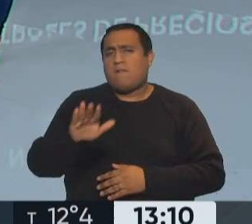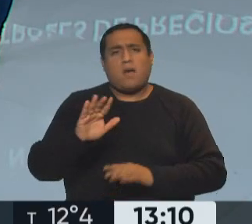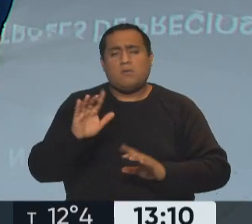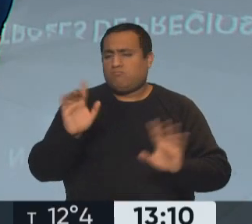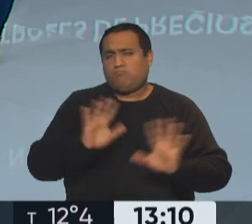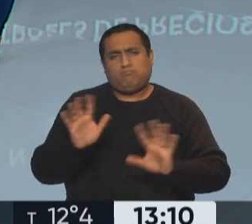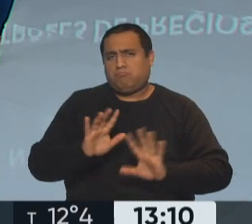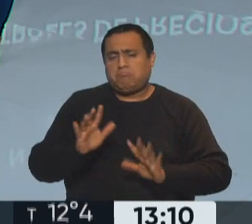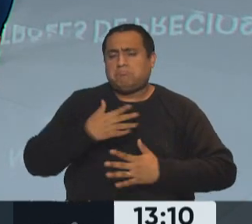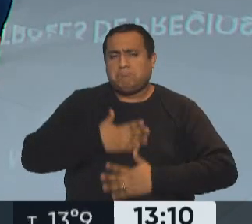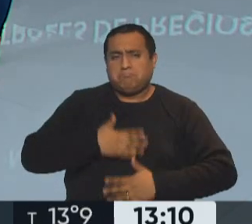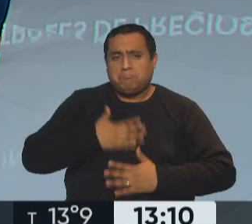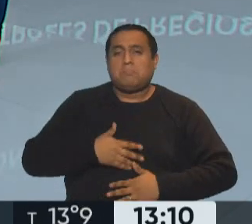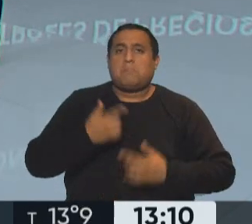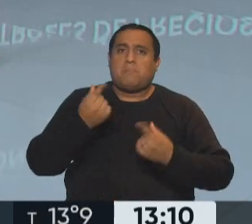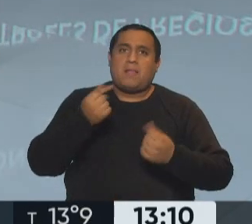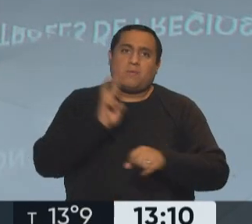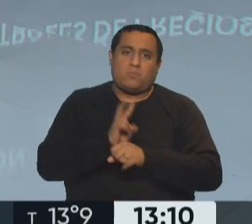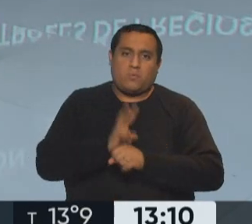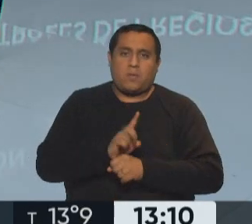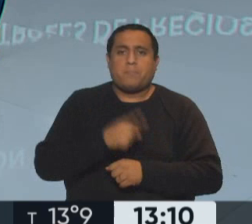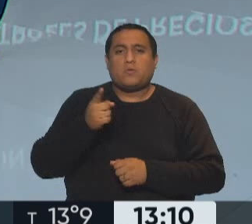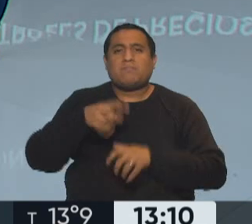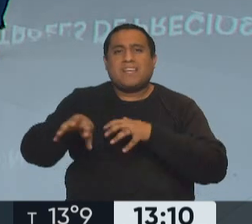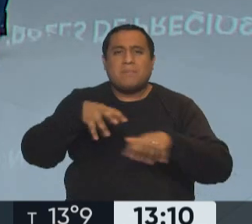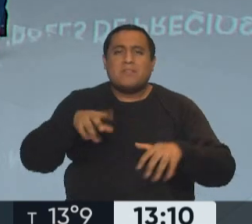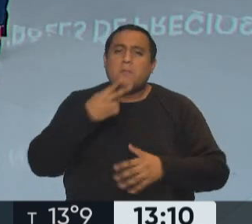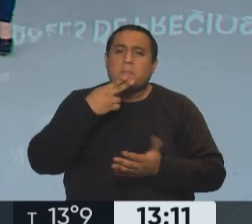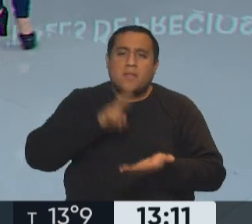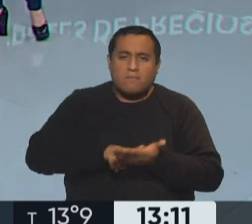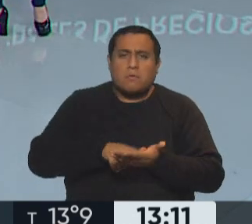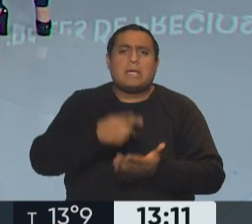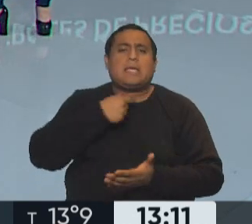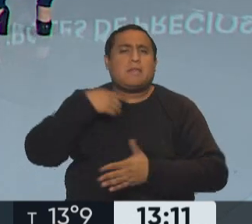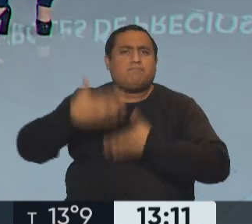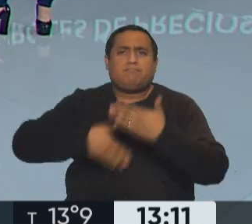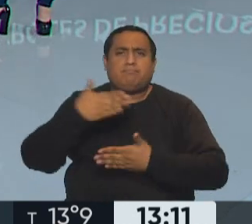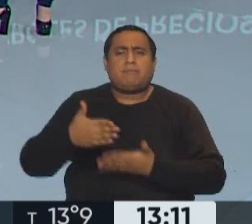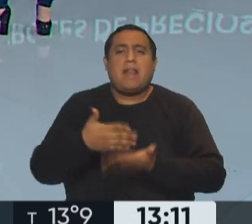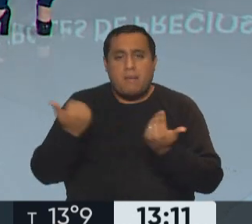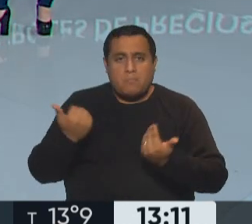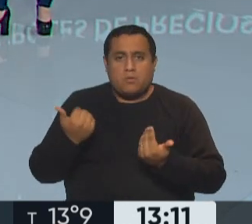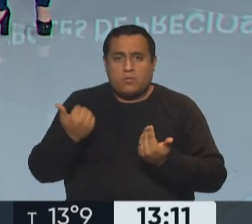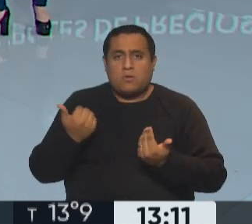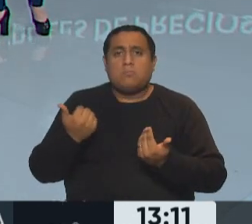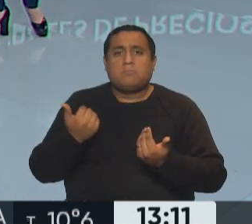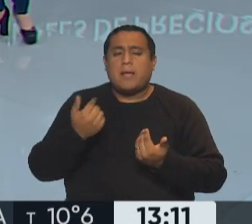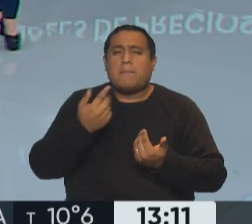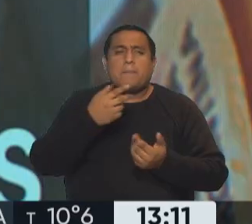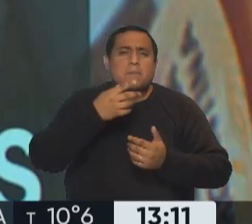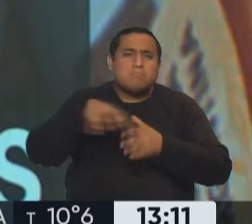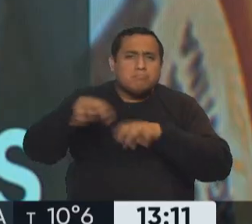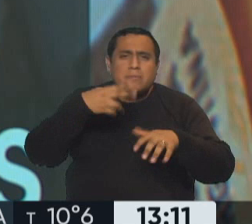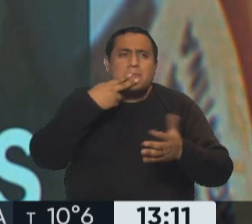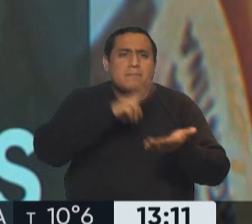sumamente relevante para cuidar el bolsillo. La segmentación de tarifas quiere que se avance más rápido. Sabemos que la segmentación de tarifas puede resolver